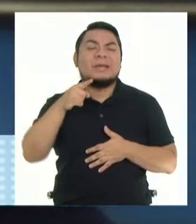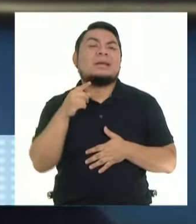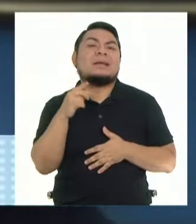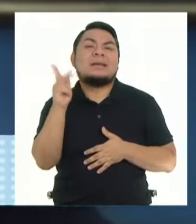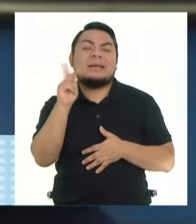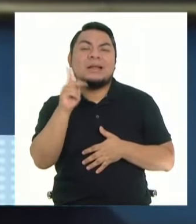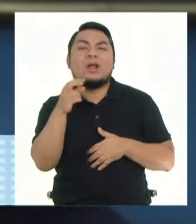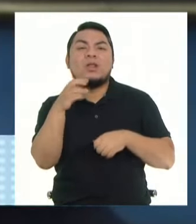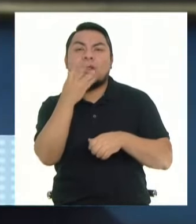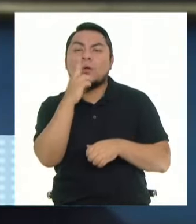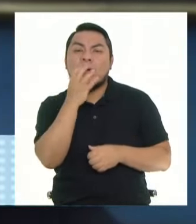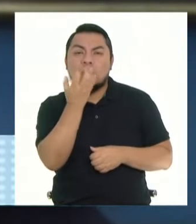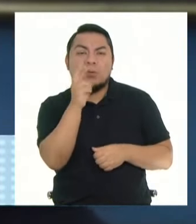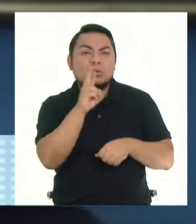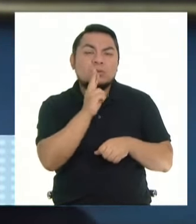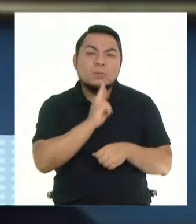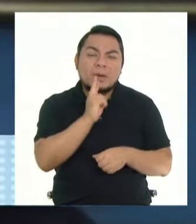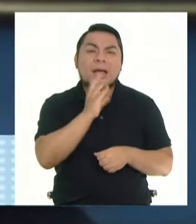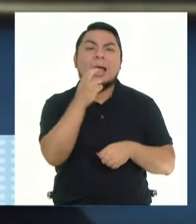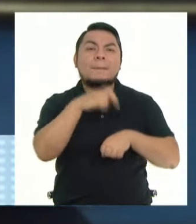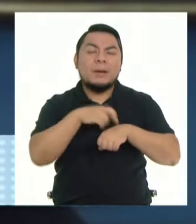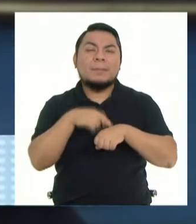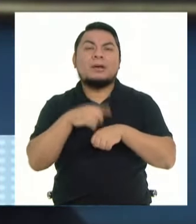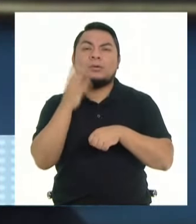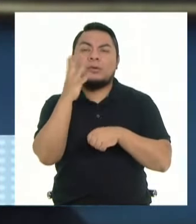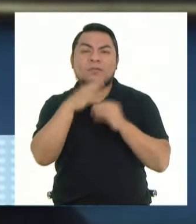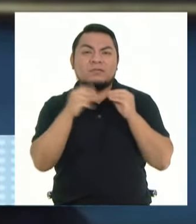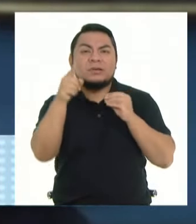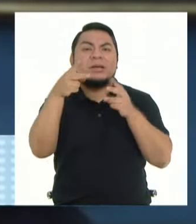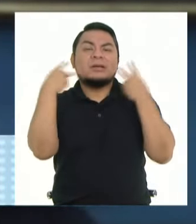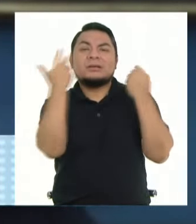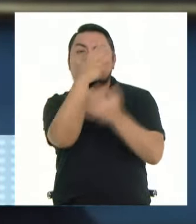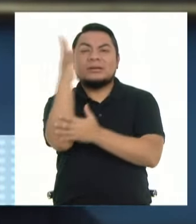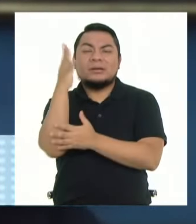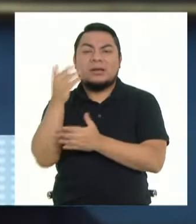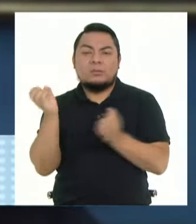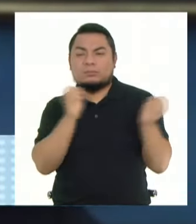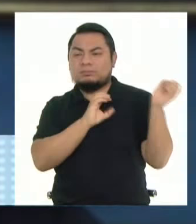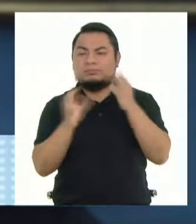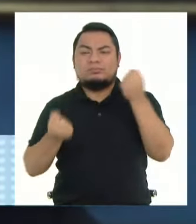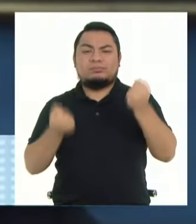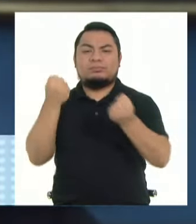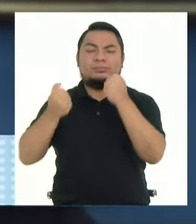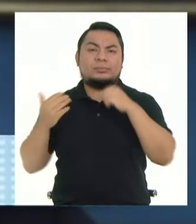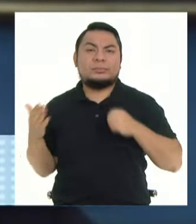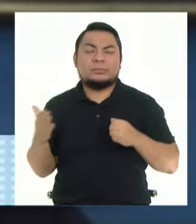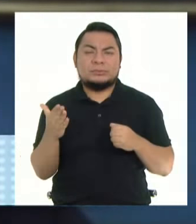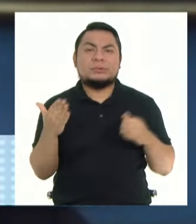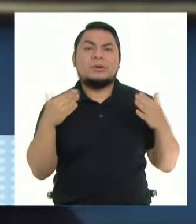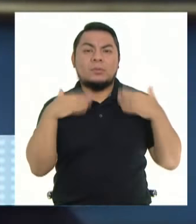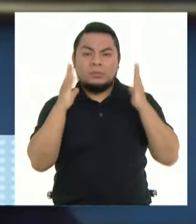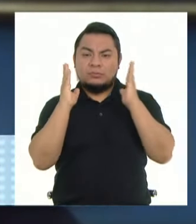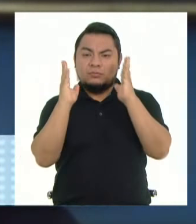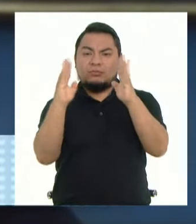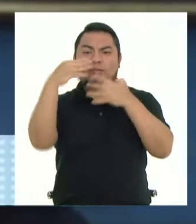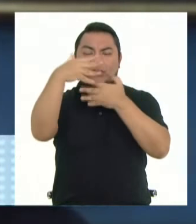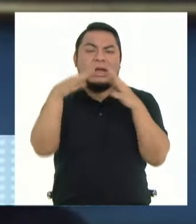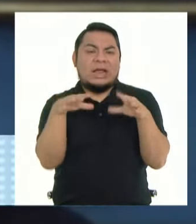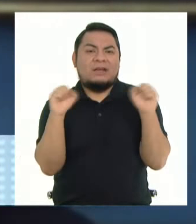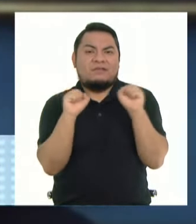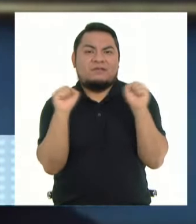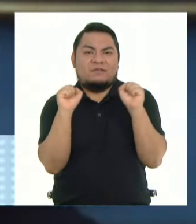o de papa o de estas frutas maravillosas de la selva en carros que, por ejemplo, tengan termoquín, que puedan ser